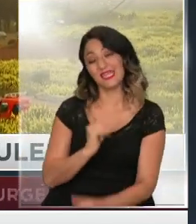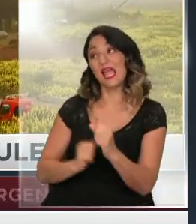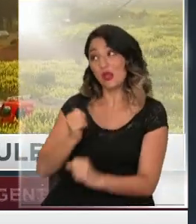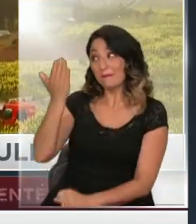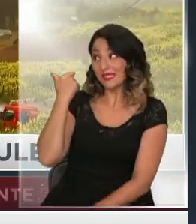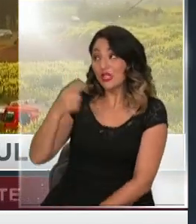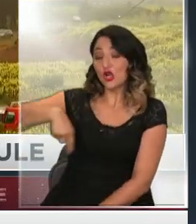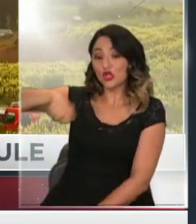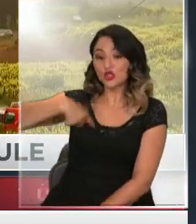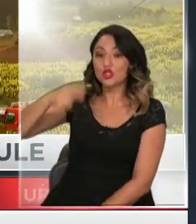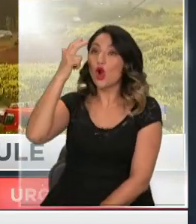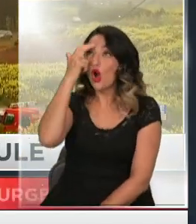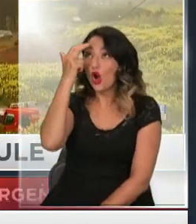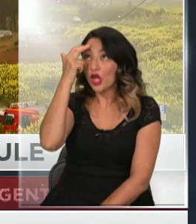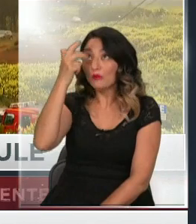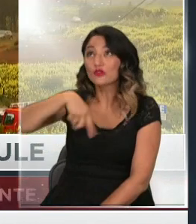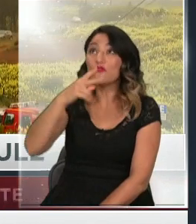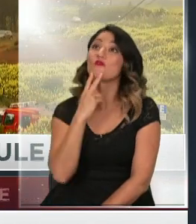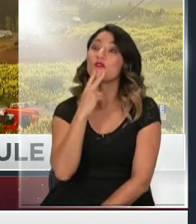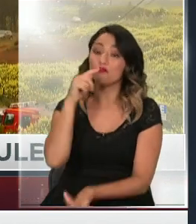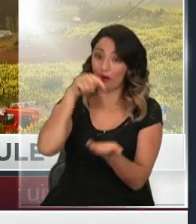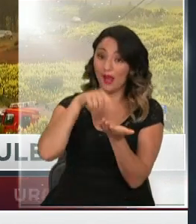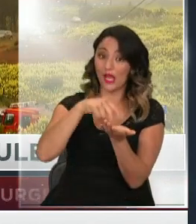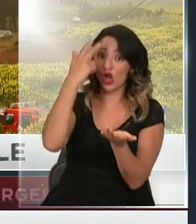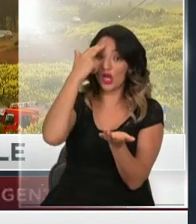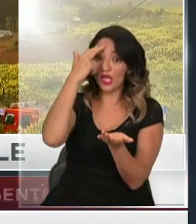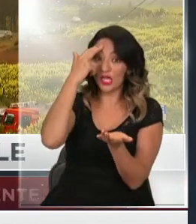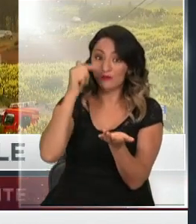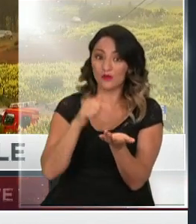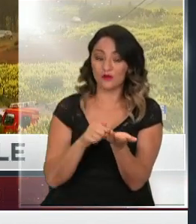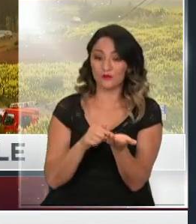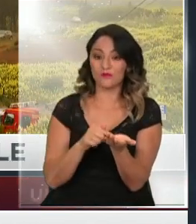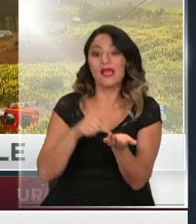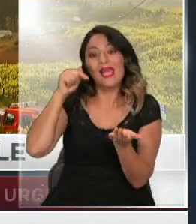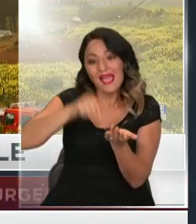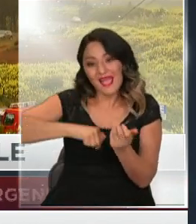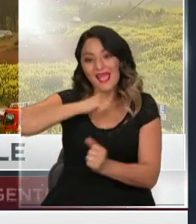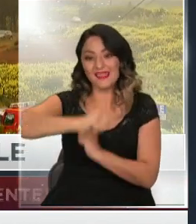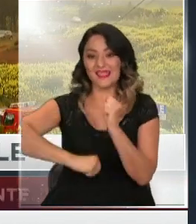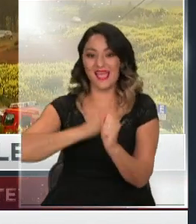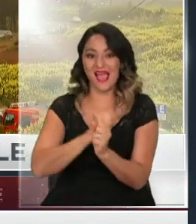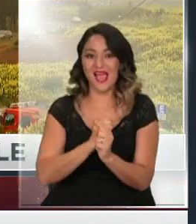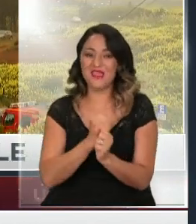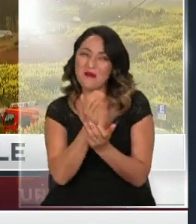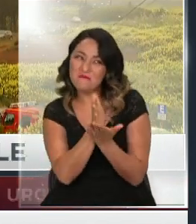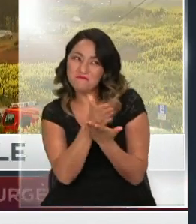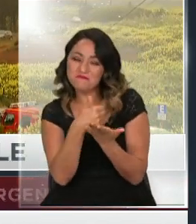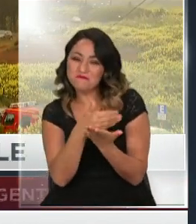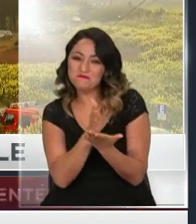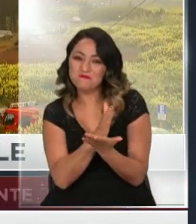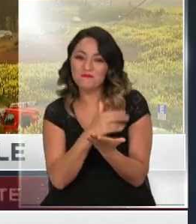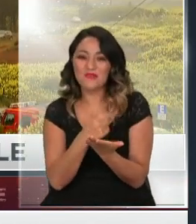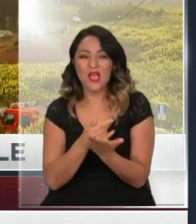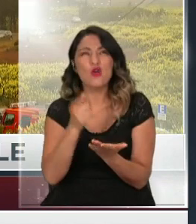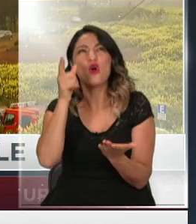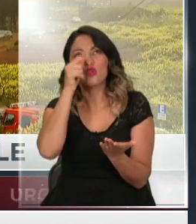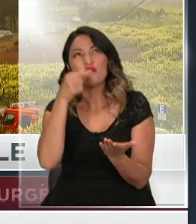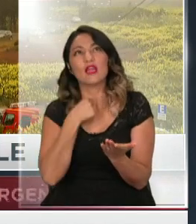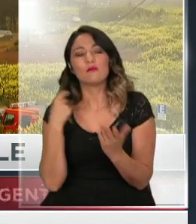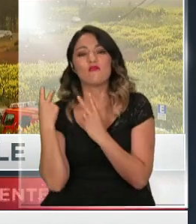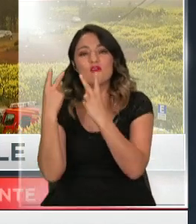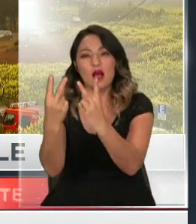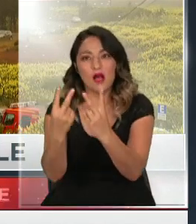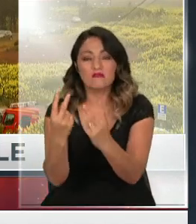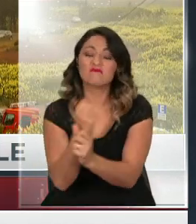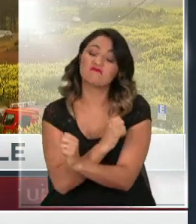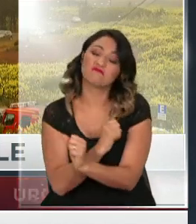año pasado, porque somos de Coquimbo. Sí. Bueno, este año teníamos planificado un viaje en octubre, pero como